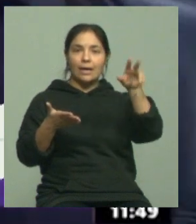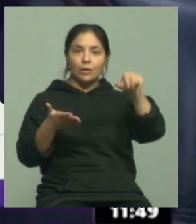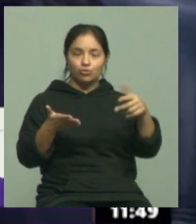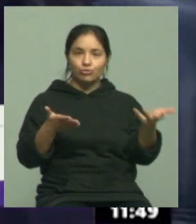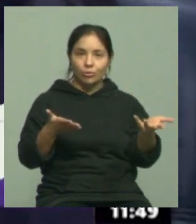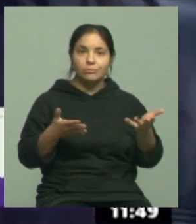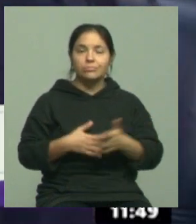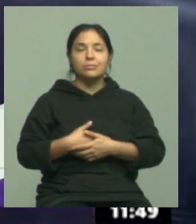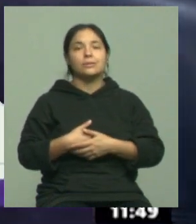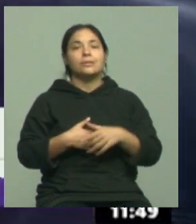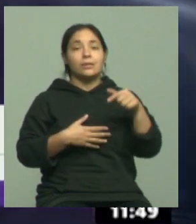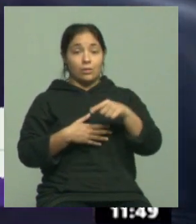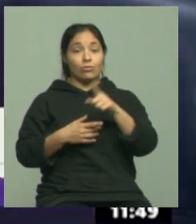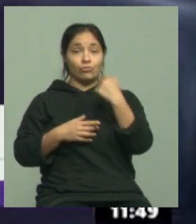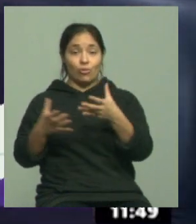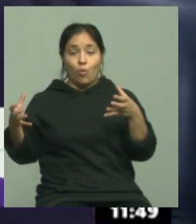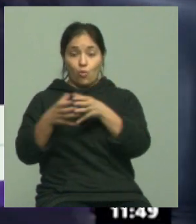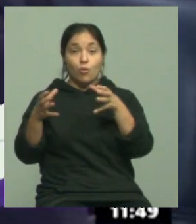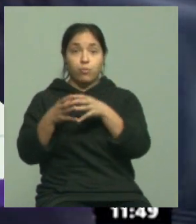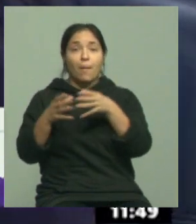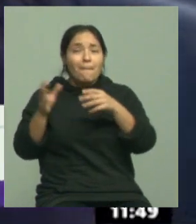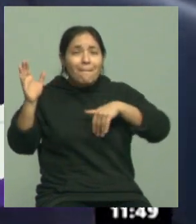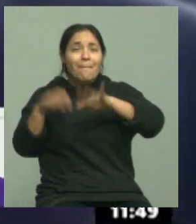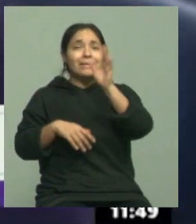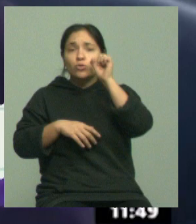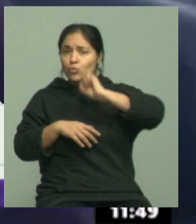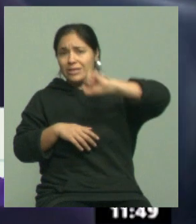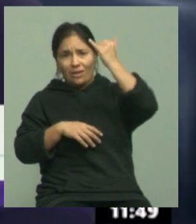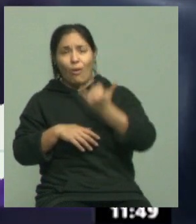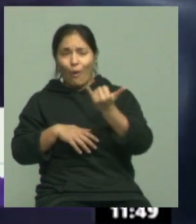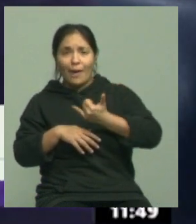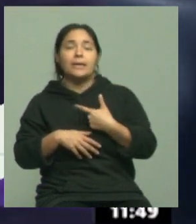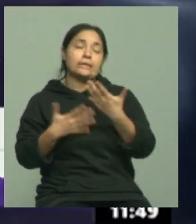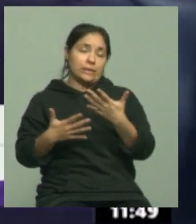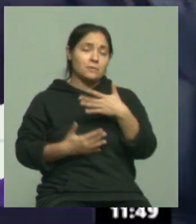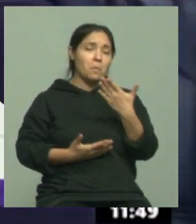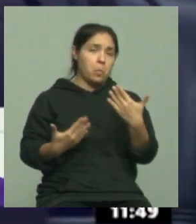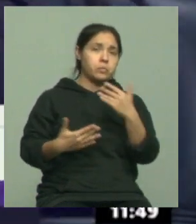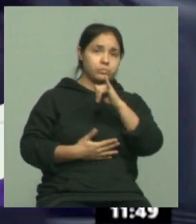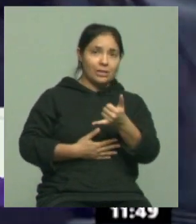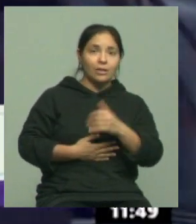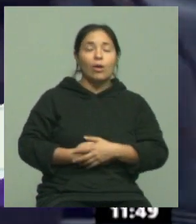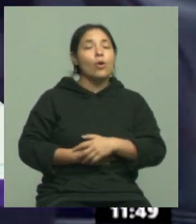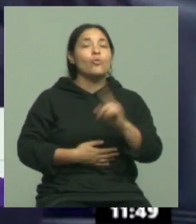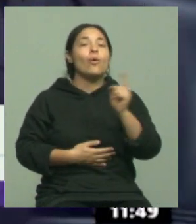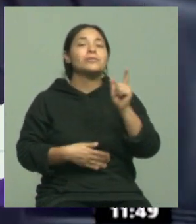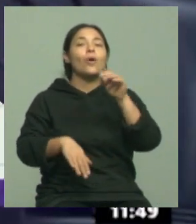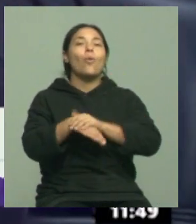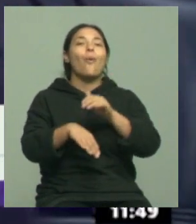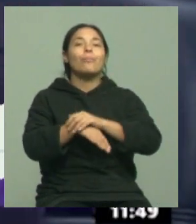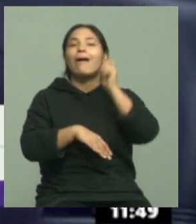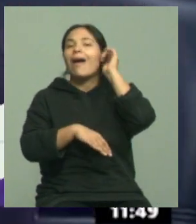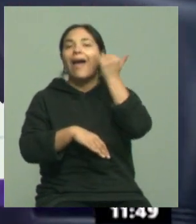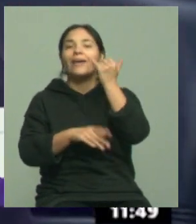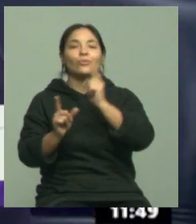¿Somos una población con mayor tasa de suicidio? Puede ser, es probable. Pero no porque seamos insanos, sino